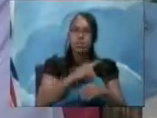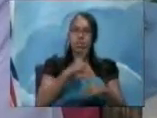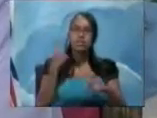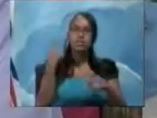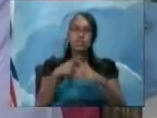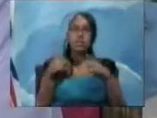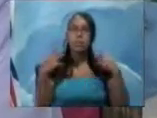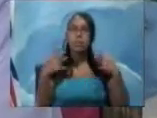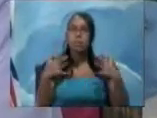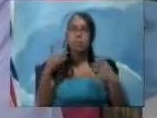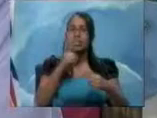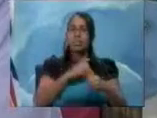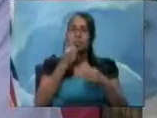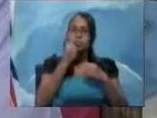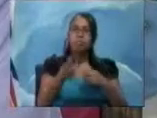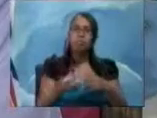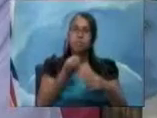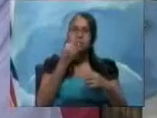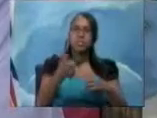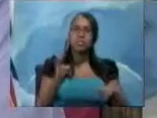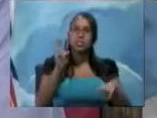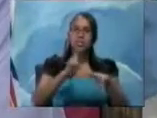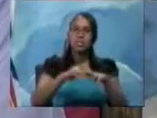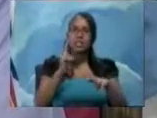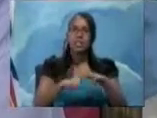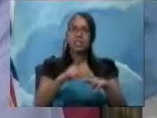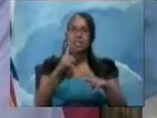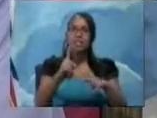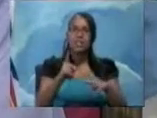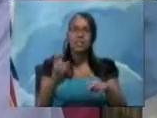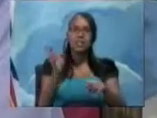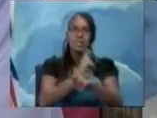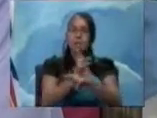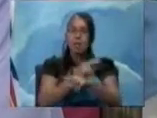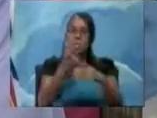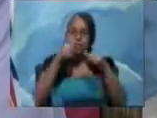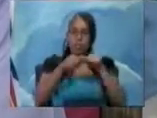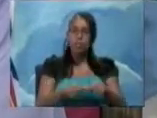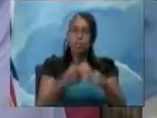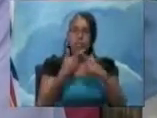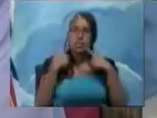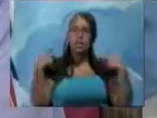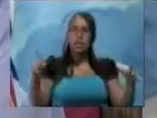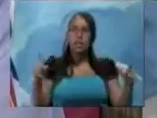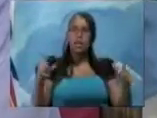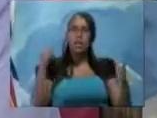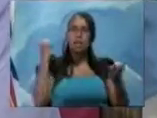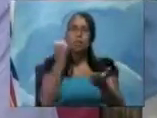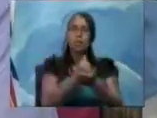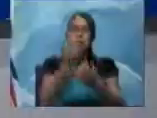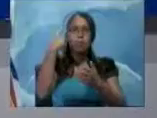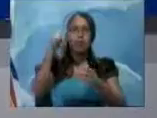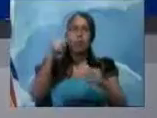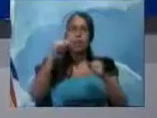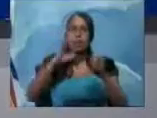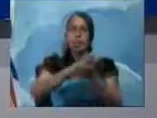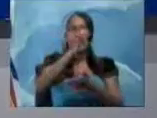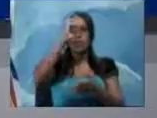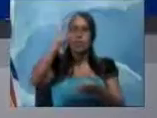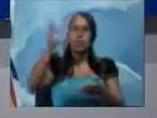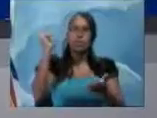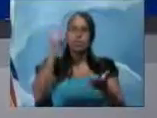temblando vomitando una cosa negra y de una vez quedó liberada porque El poder del espíritu